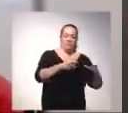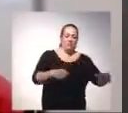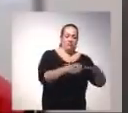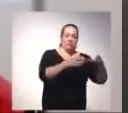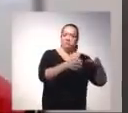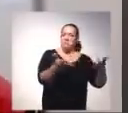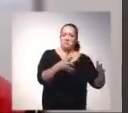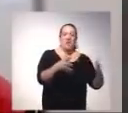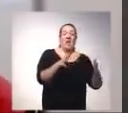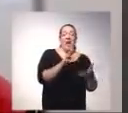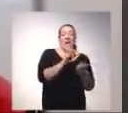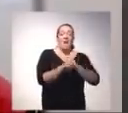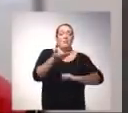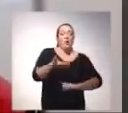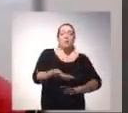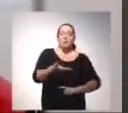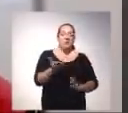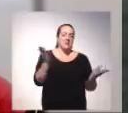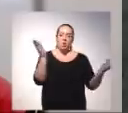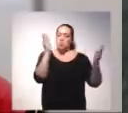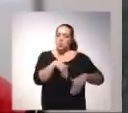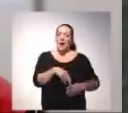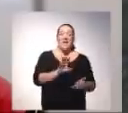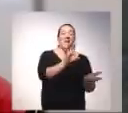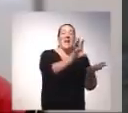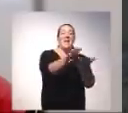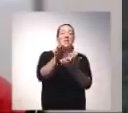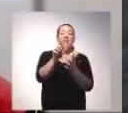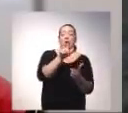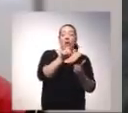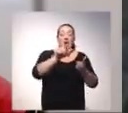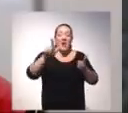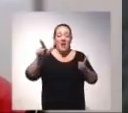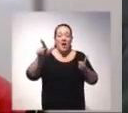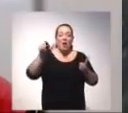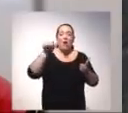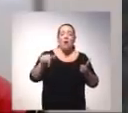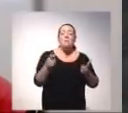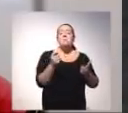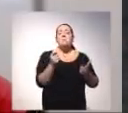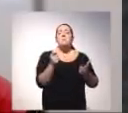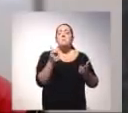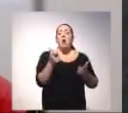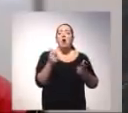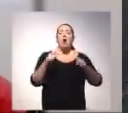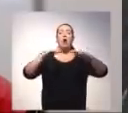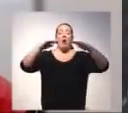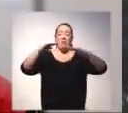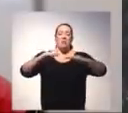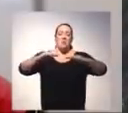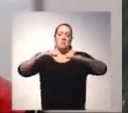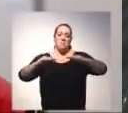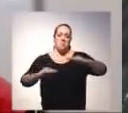se muestran cambios significativos y las estaciones más alejadas siguen mostrando una ligera deflación